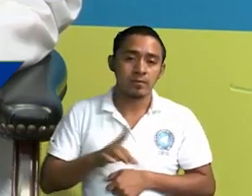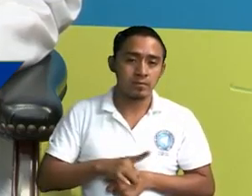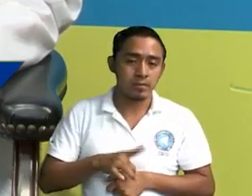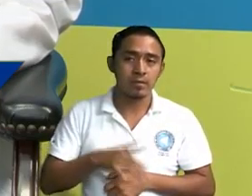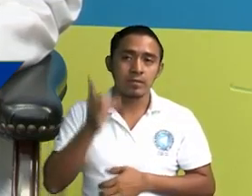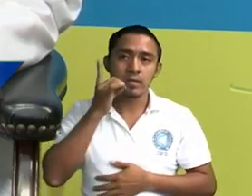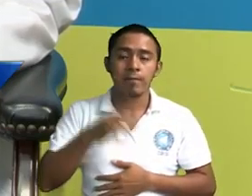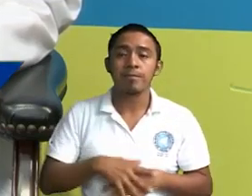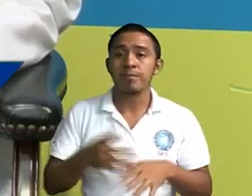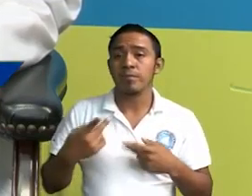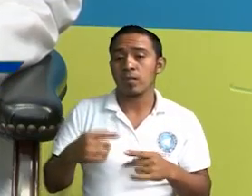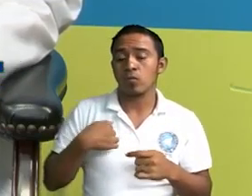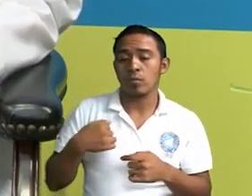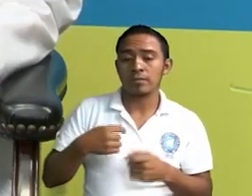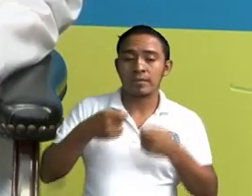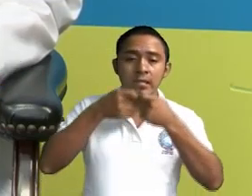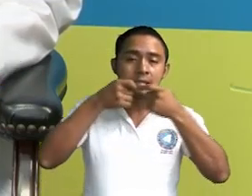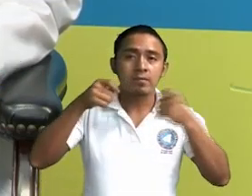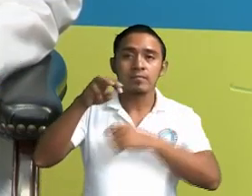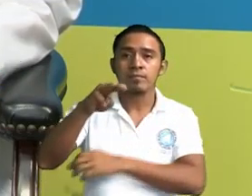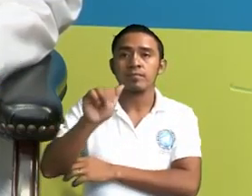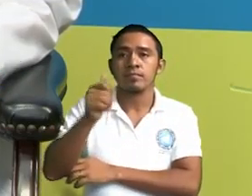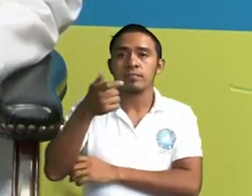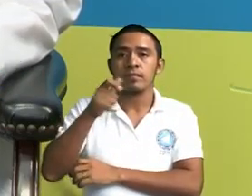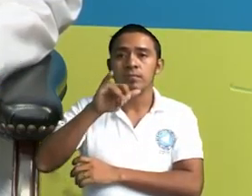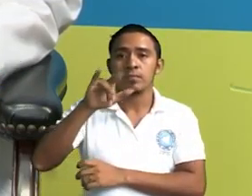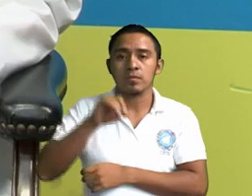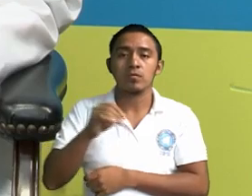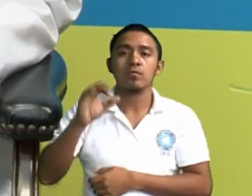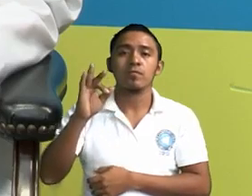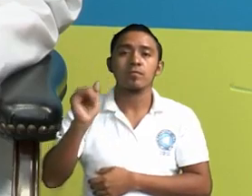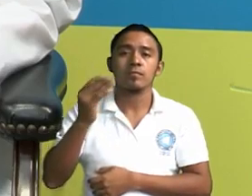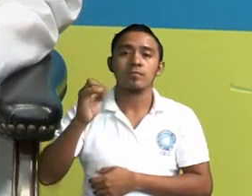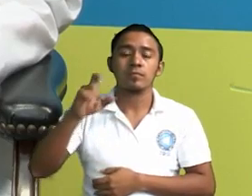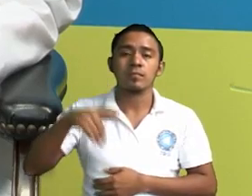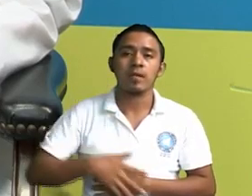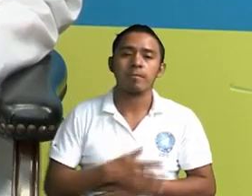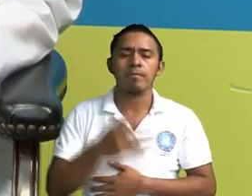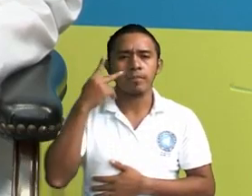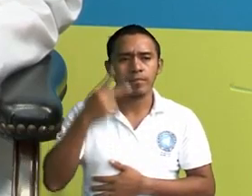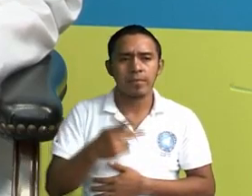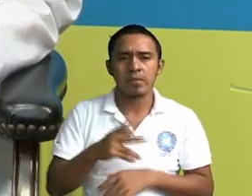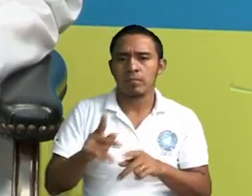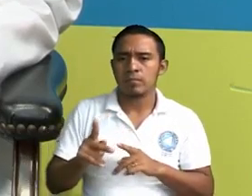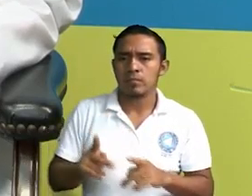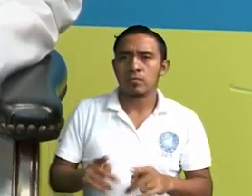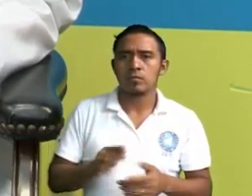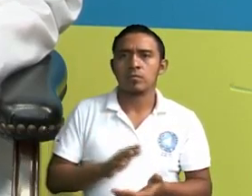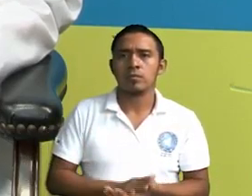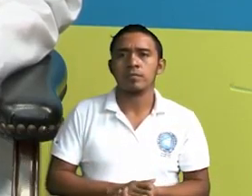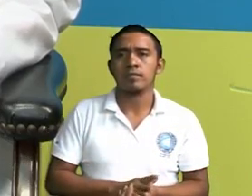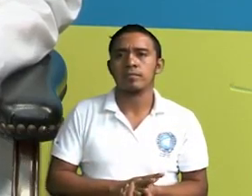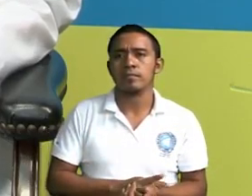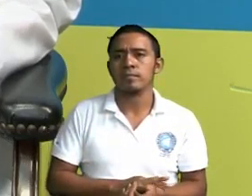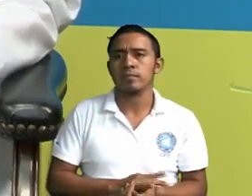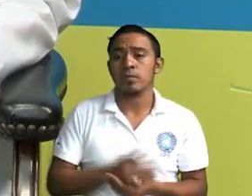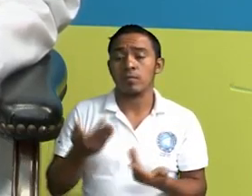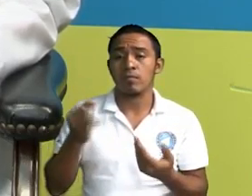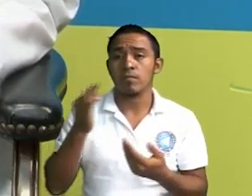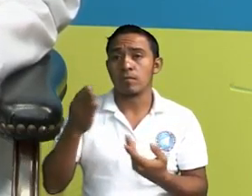cirujanos maxilofaciales en el hospital realmente vemos pacientes que realmente la parte